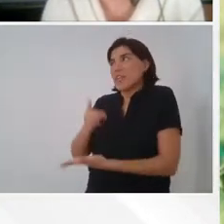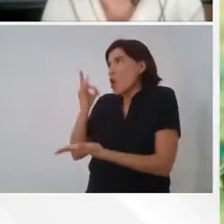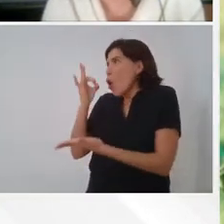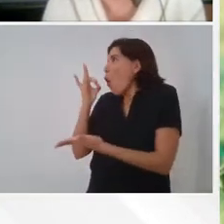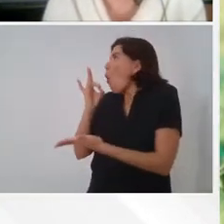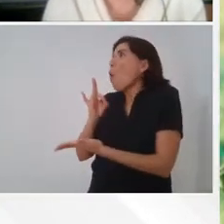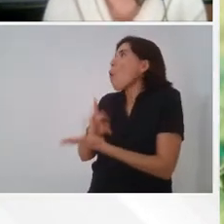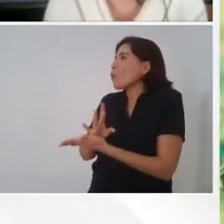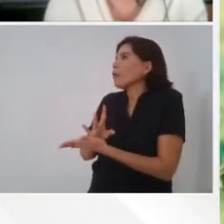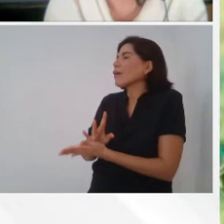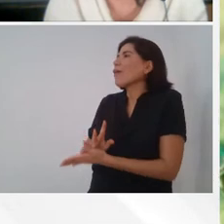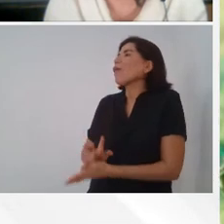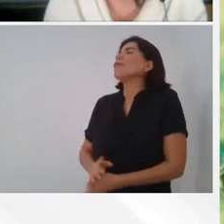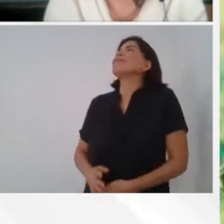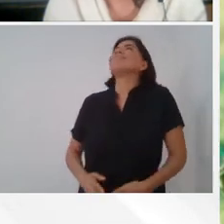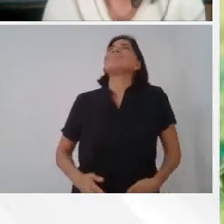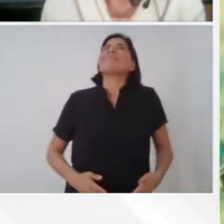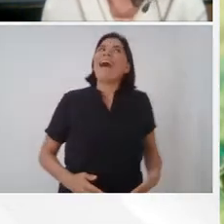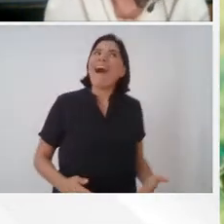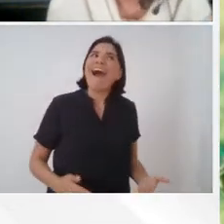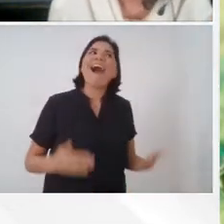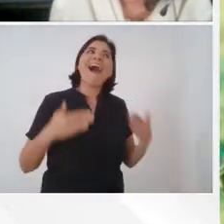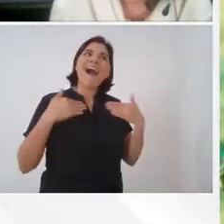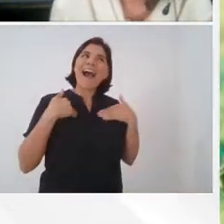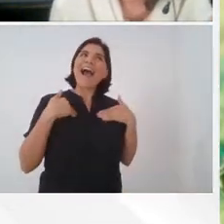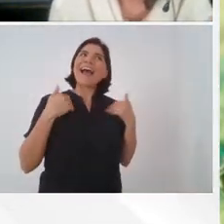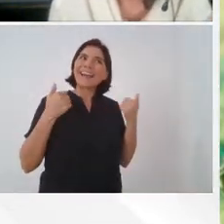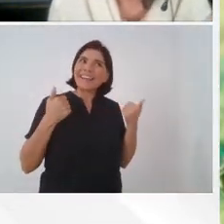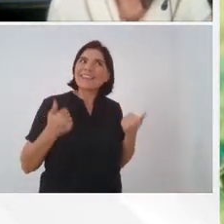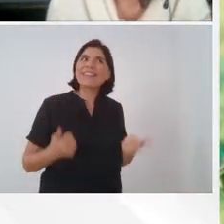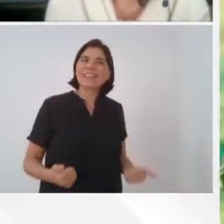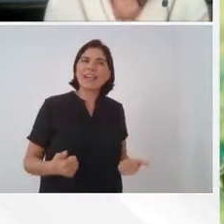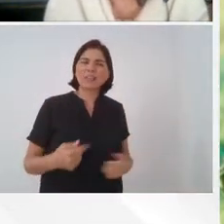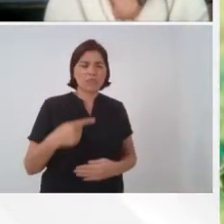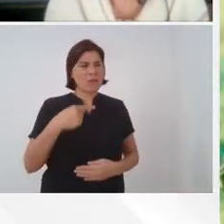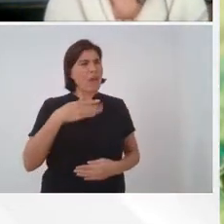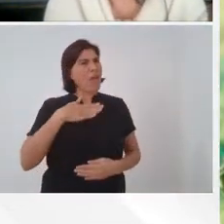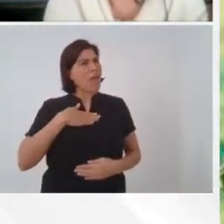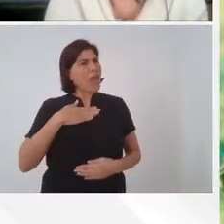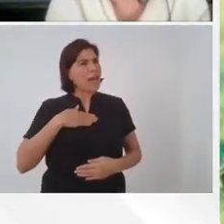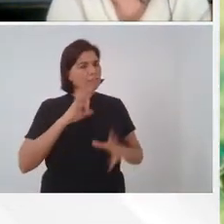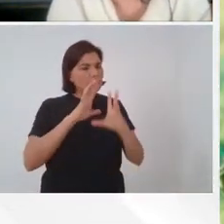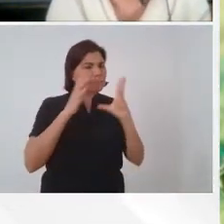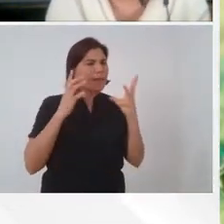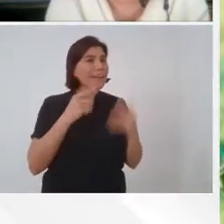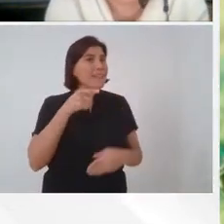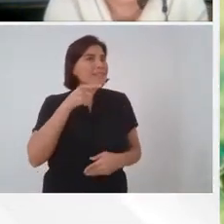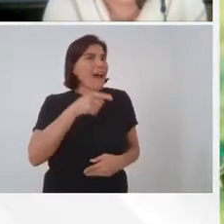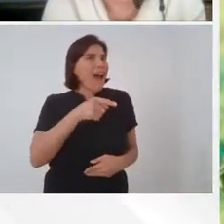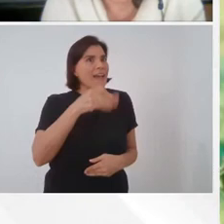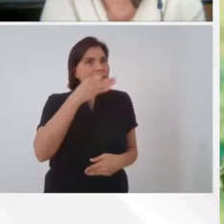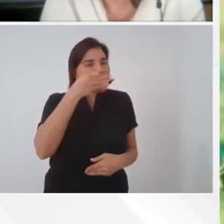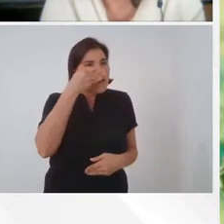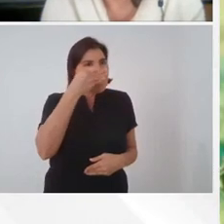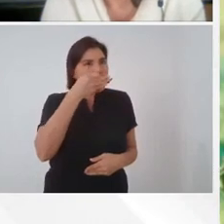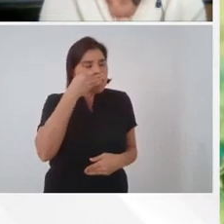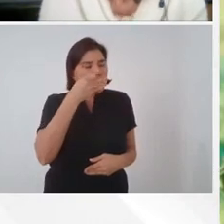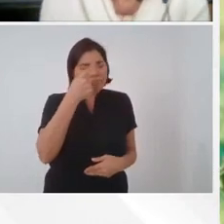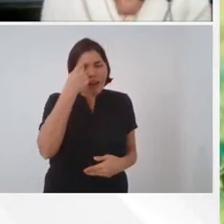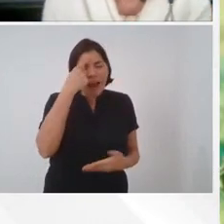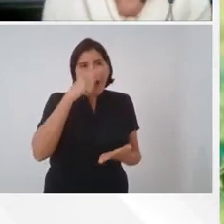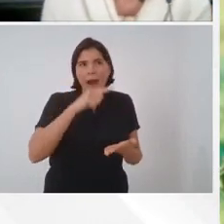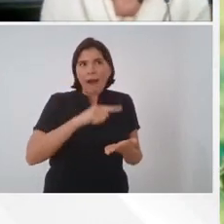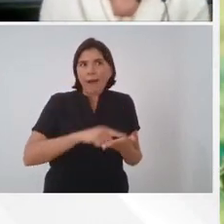Empiezo a entender, dijo el principito. En mi planeta hay una flor y creo que me ha domesticado.